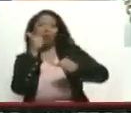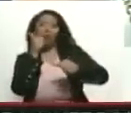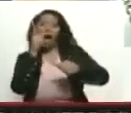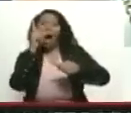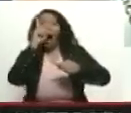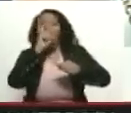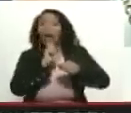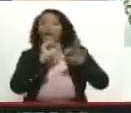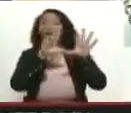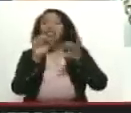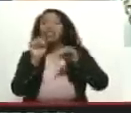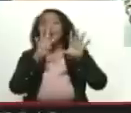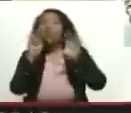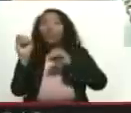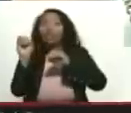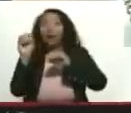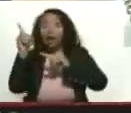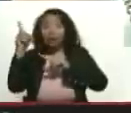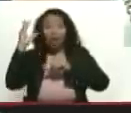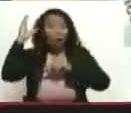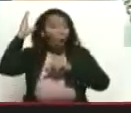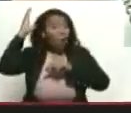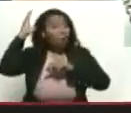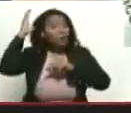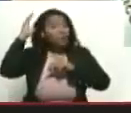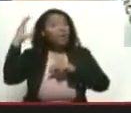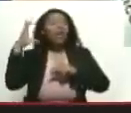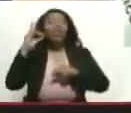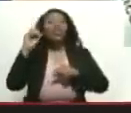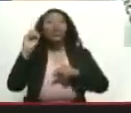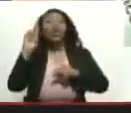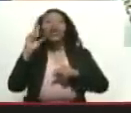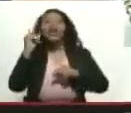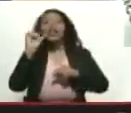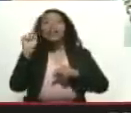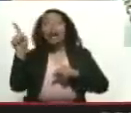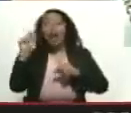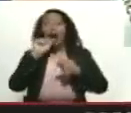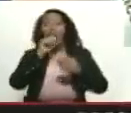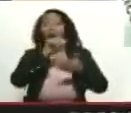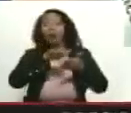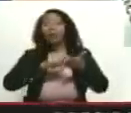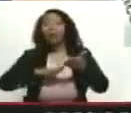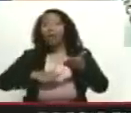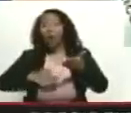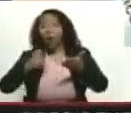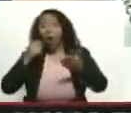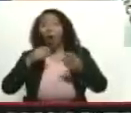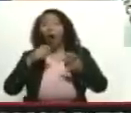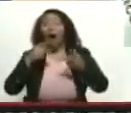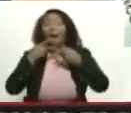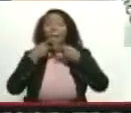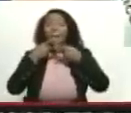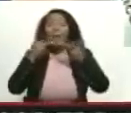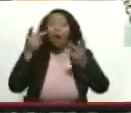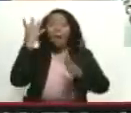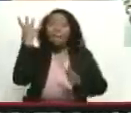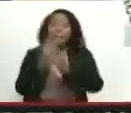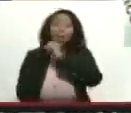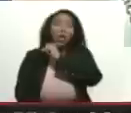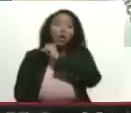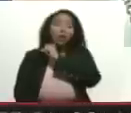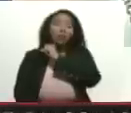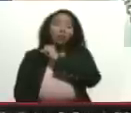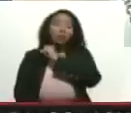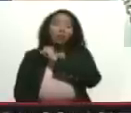de conciencia fue Irma Barreto, Doris Francia, que por escribir artículos sobre la fuga del San Carlos